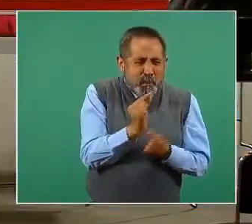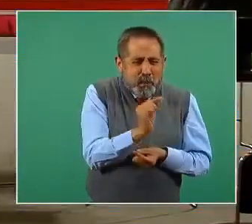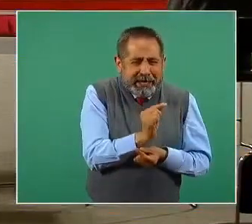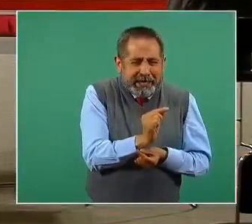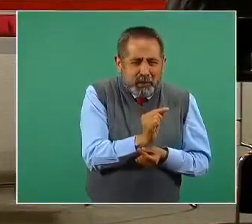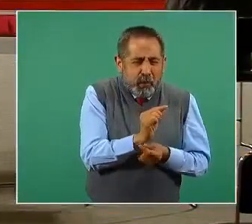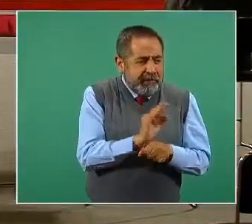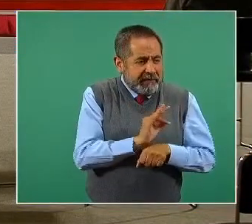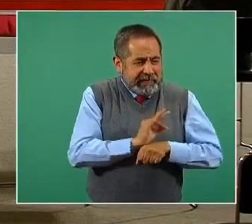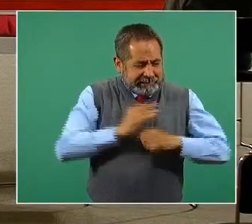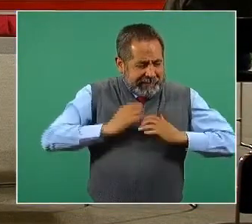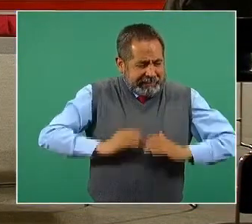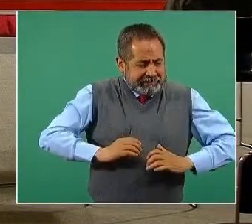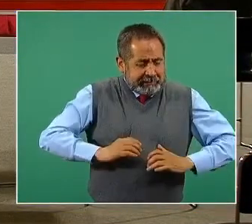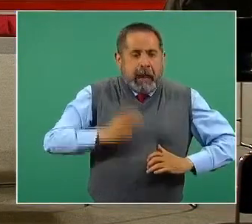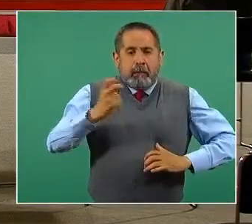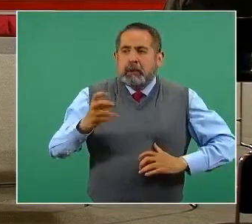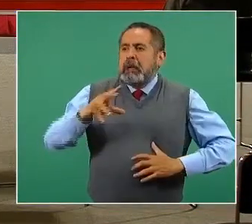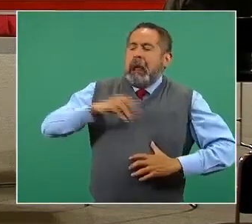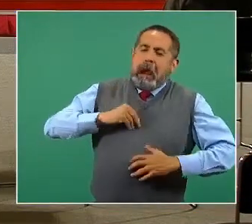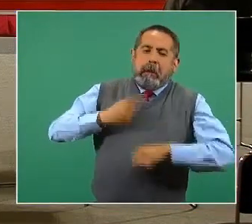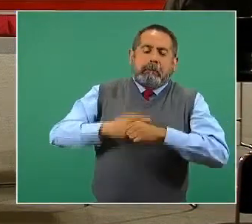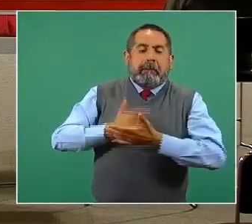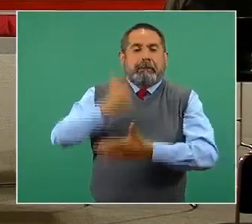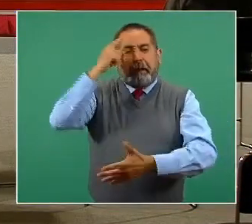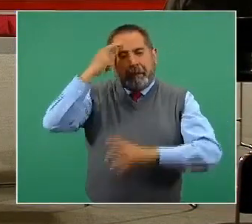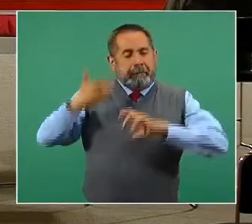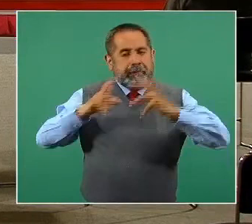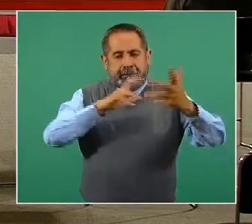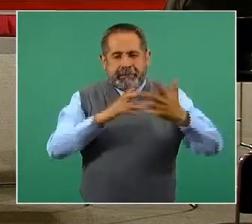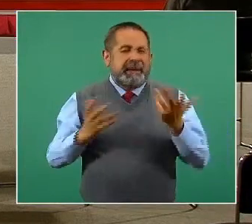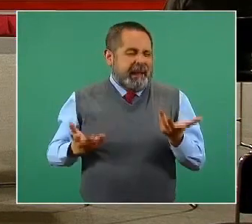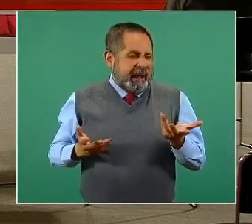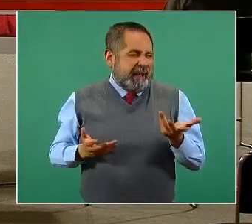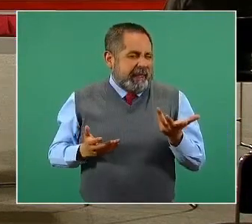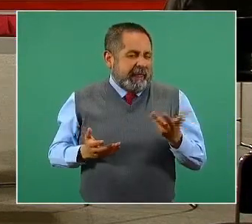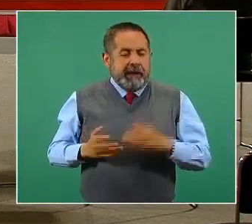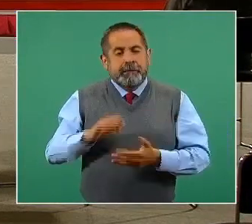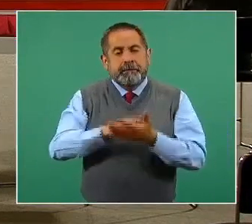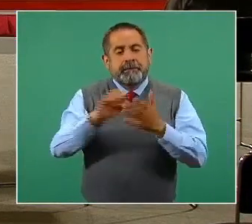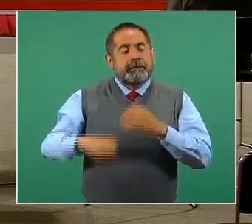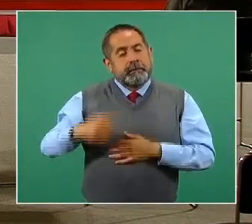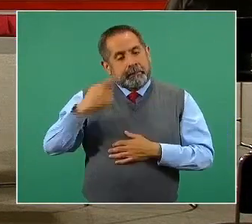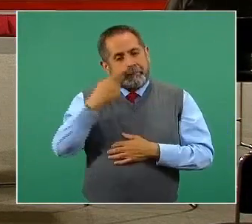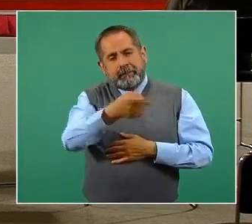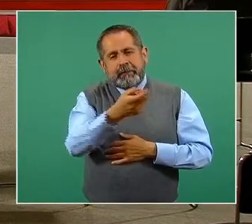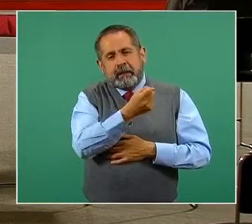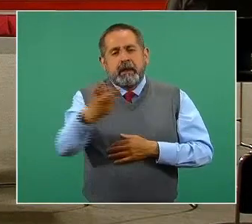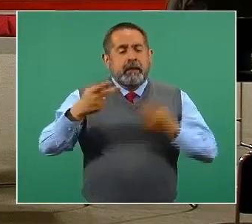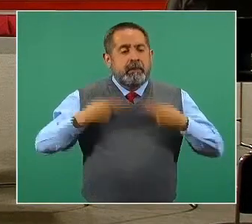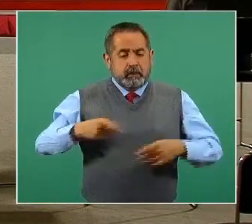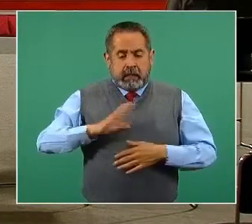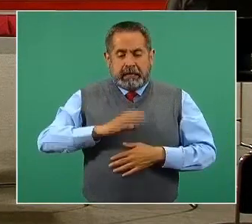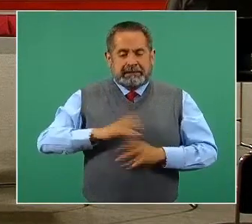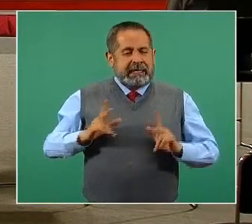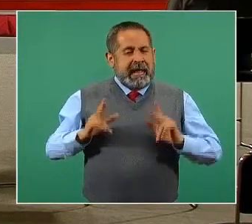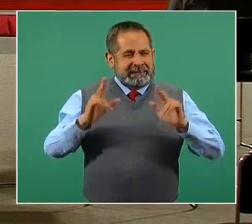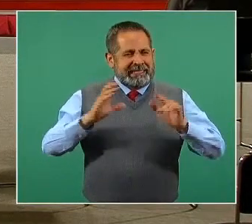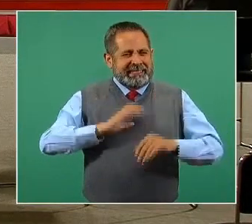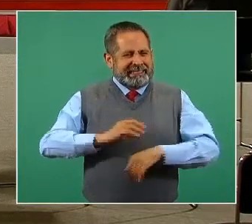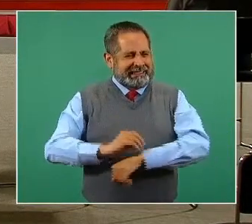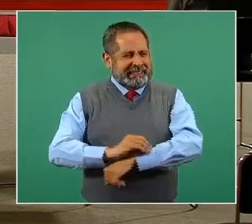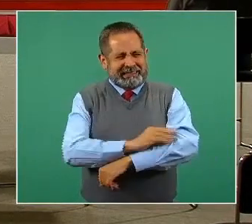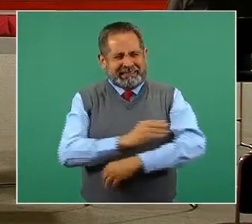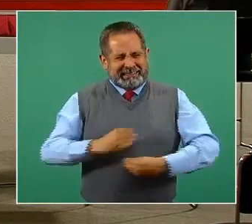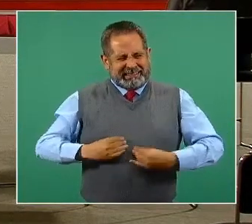La situación clínica donde se presenta con mayor frecuencia es en personas que padecen cáncer y están